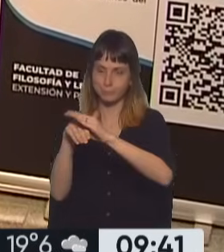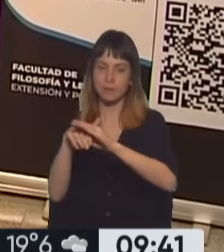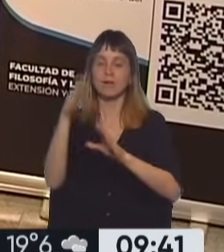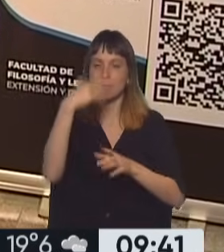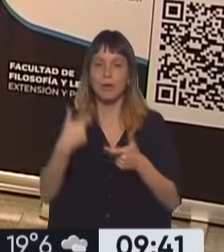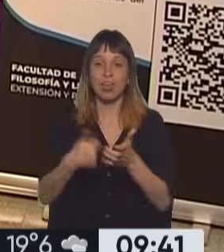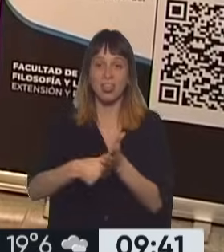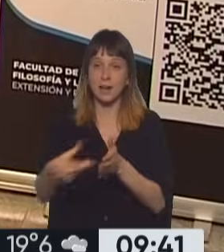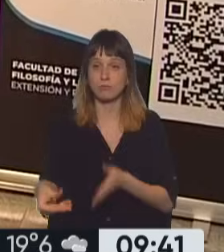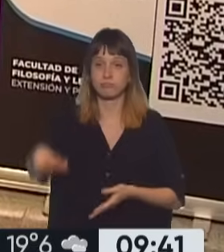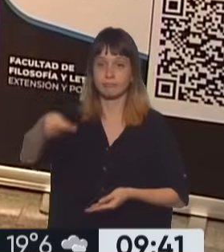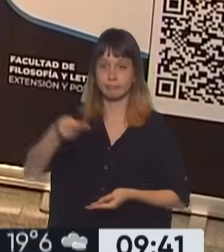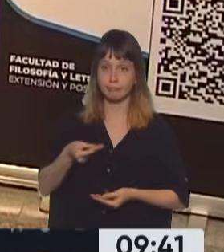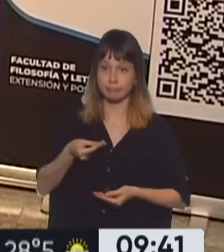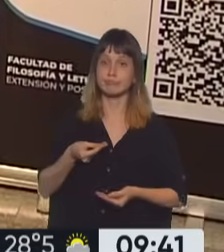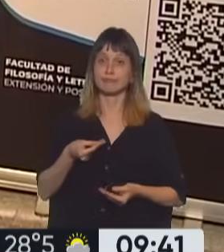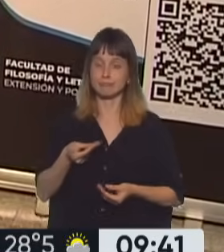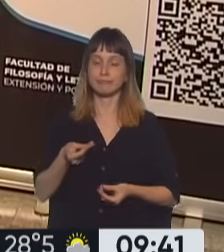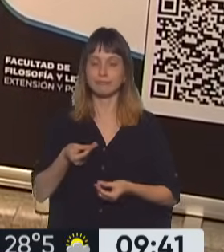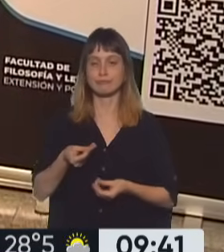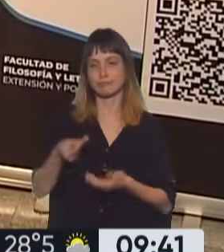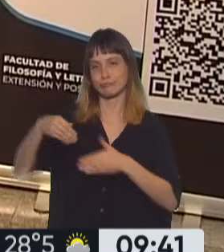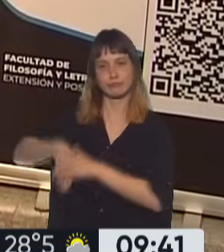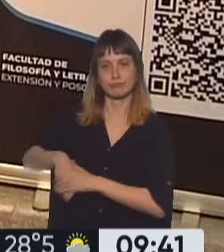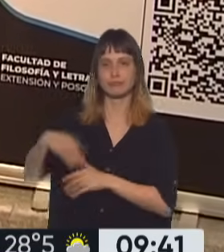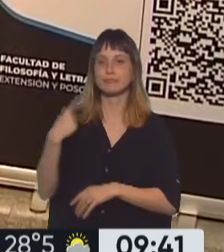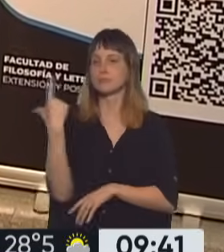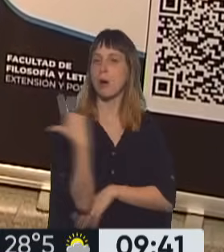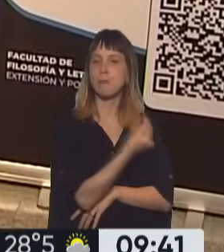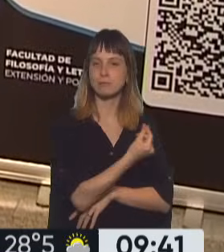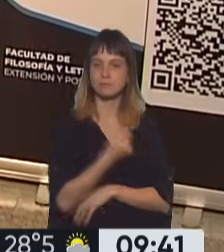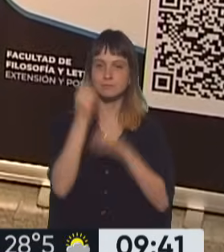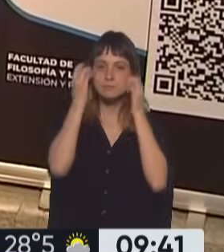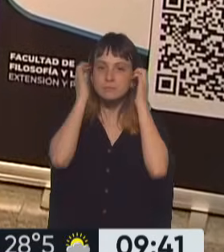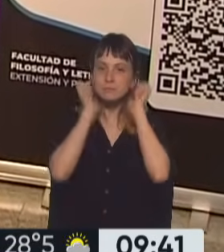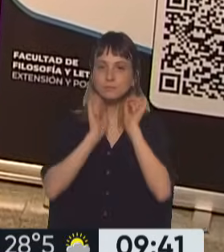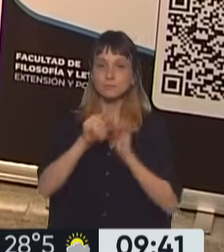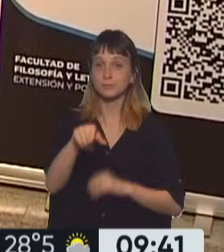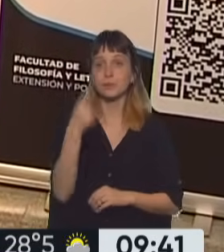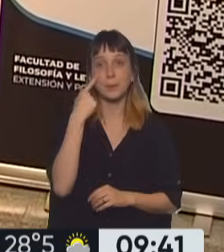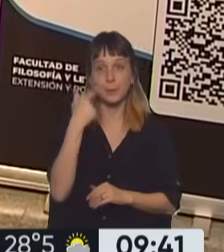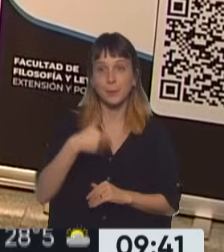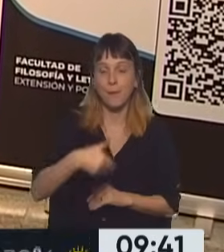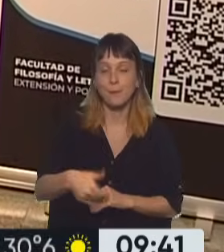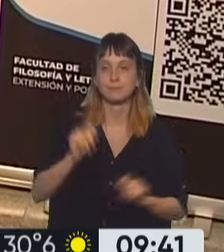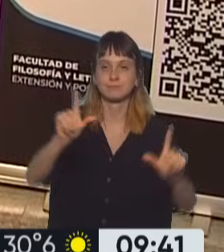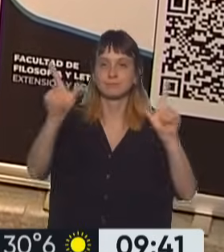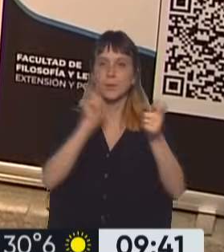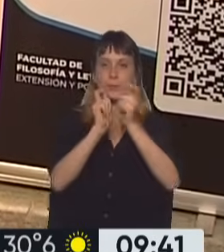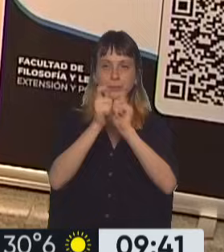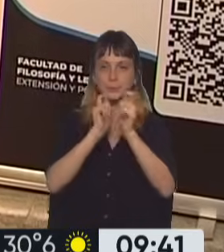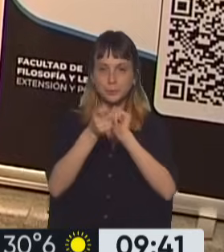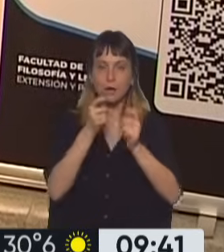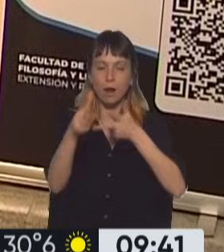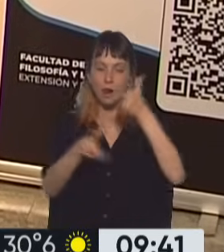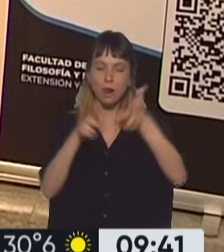su documento nacional de identidad y se estará retirando. Todo indica a tener algunas declaraciones con los medios que